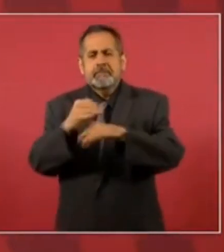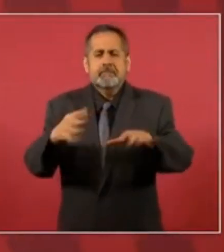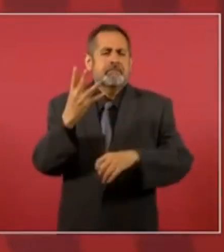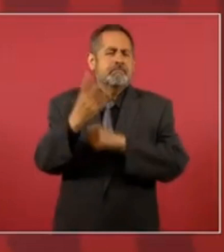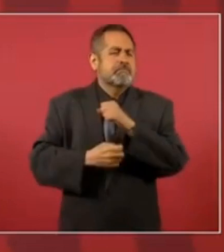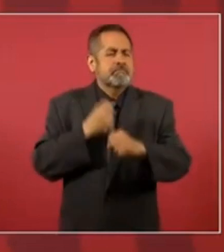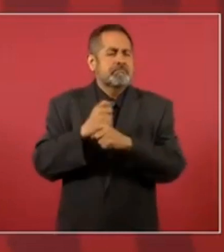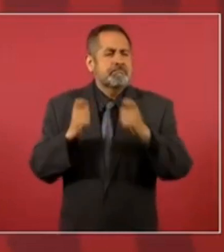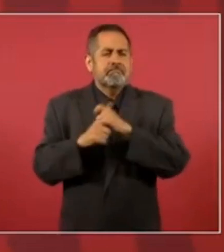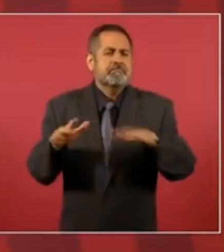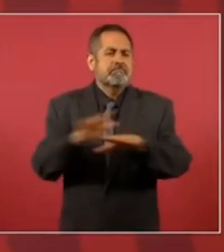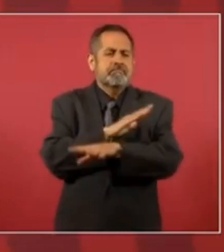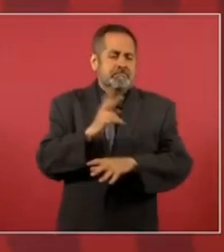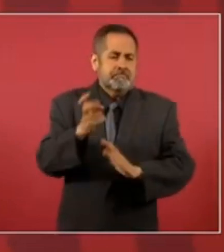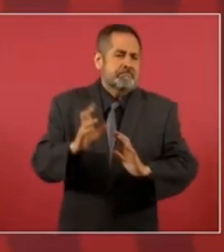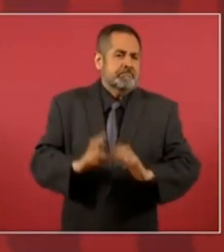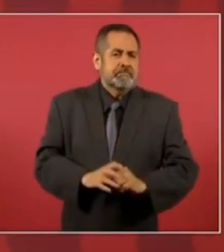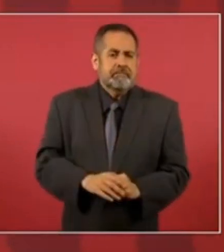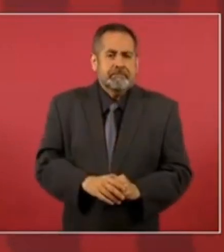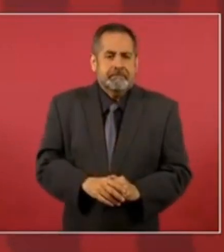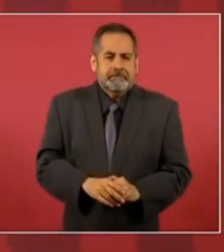de transformación.